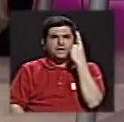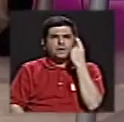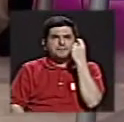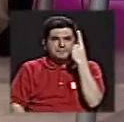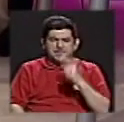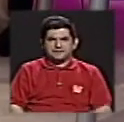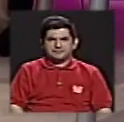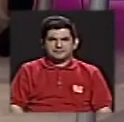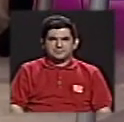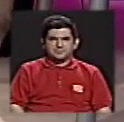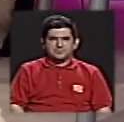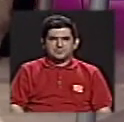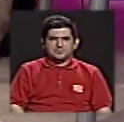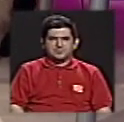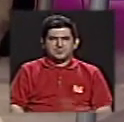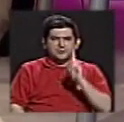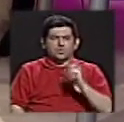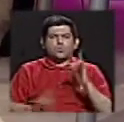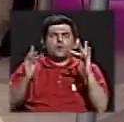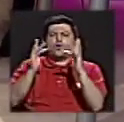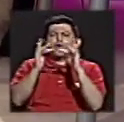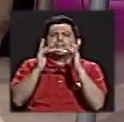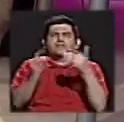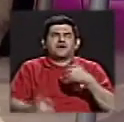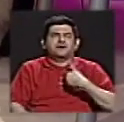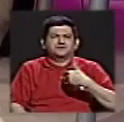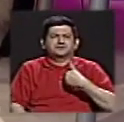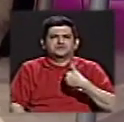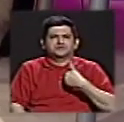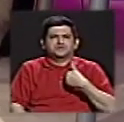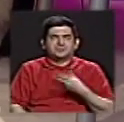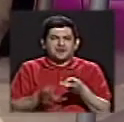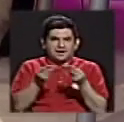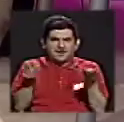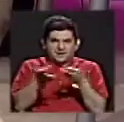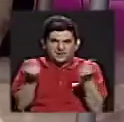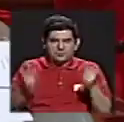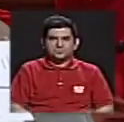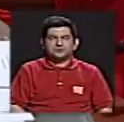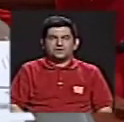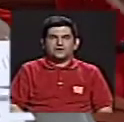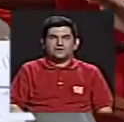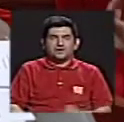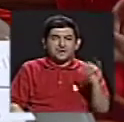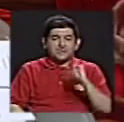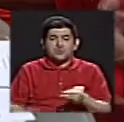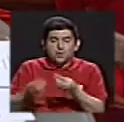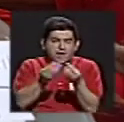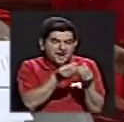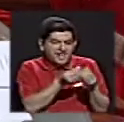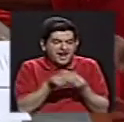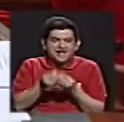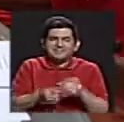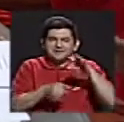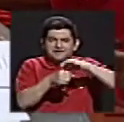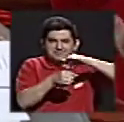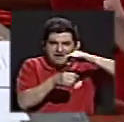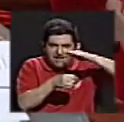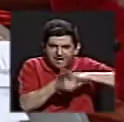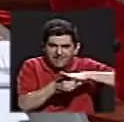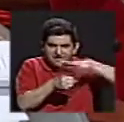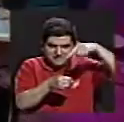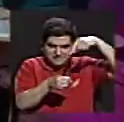que hay una cercanía con la producción, con la tierra, con la semilla, ¿verdad? En general, un